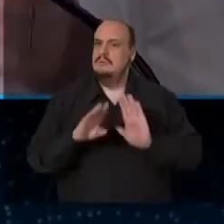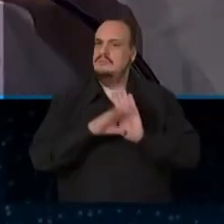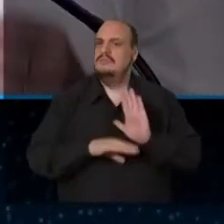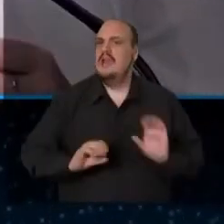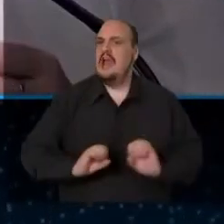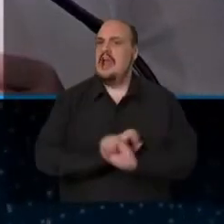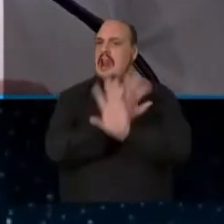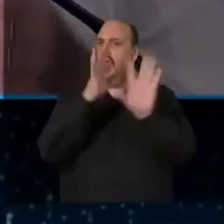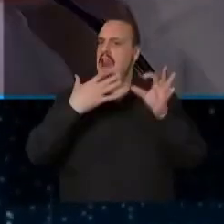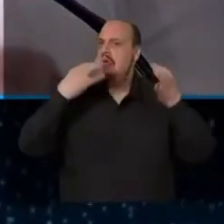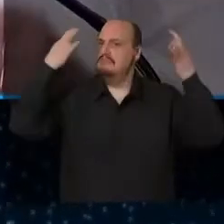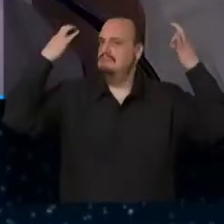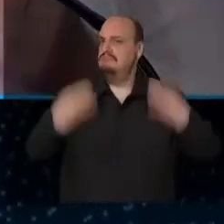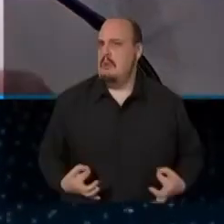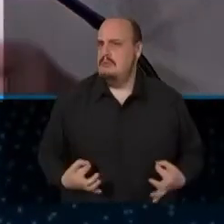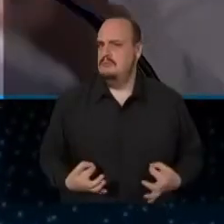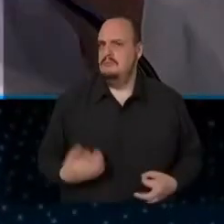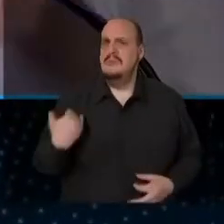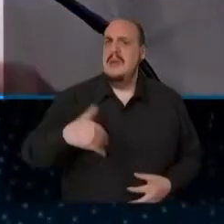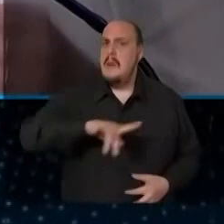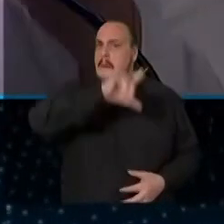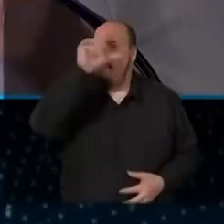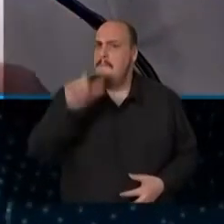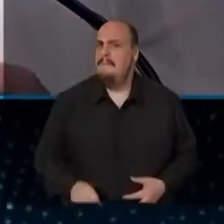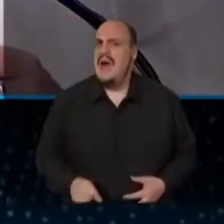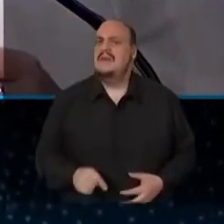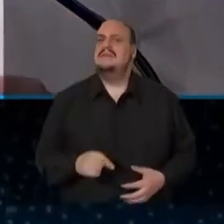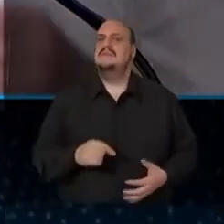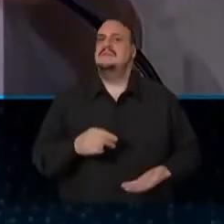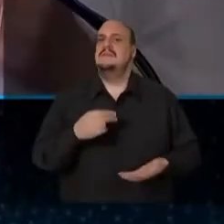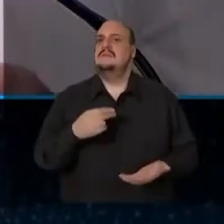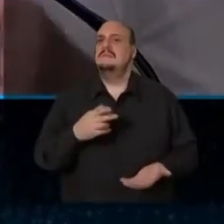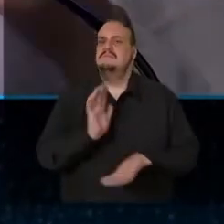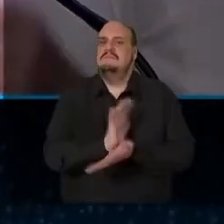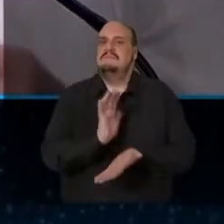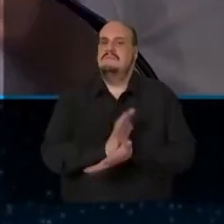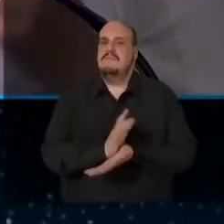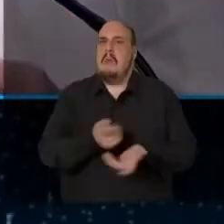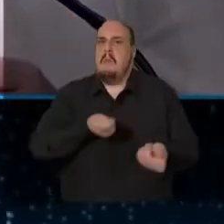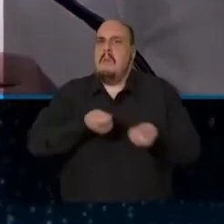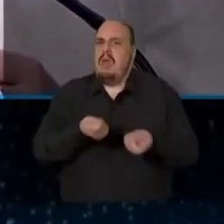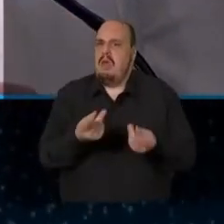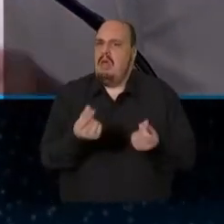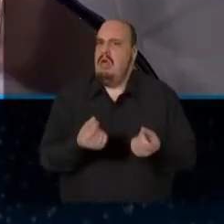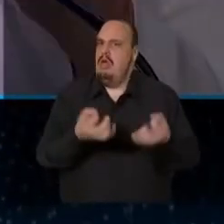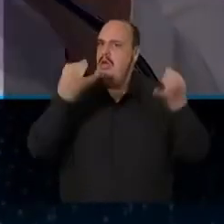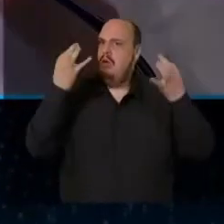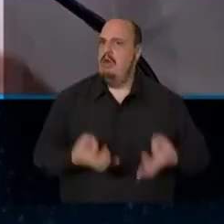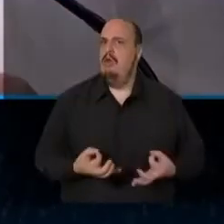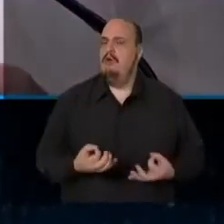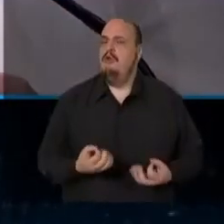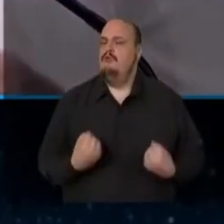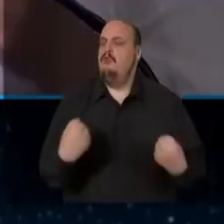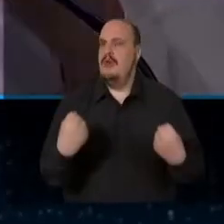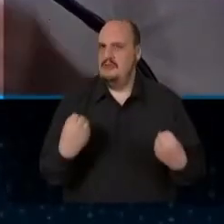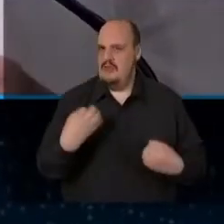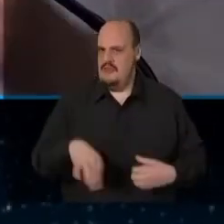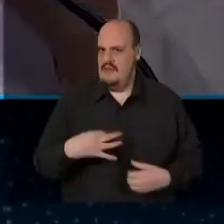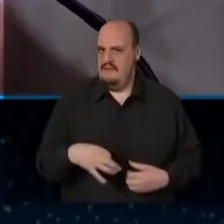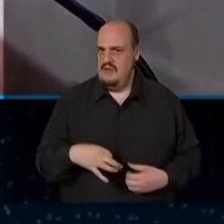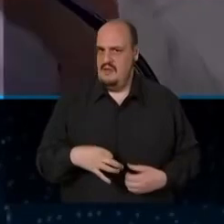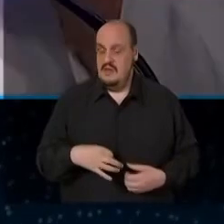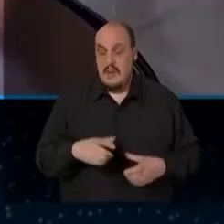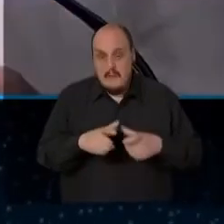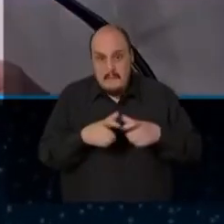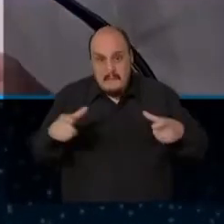Nosotros sabemos que el país necesita solidez fiscal para tener solidez fiscal hay terminar de emitir